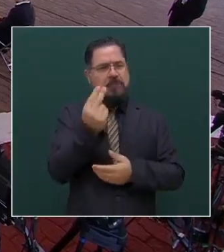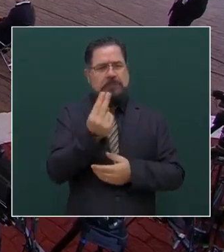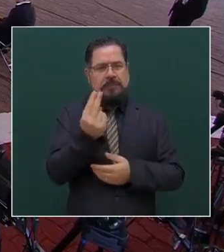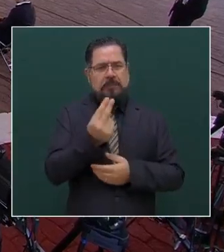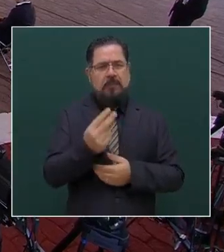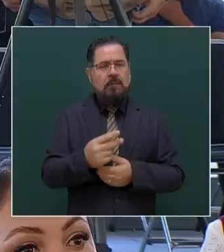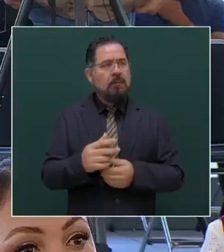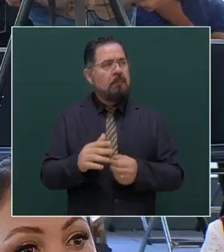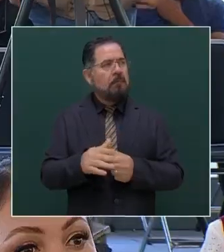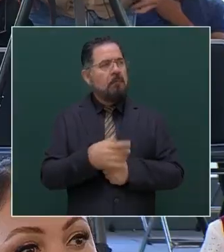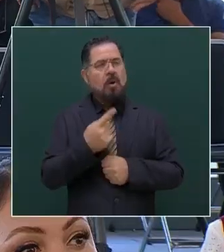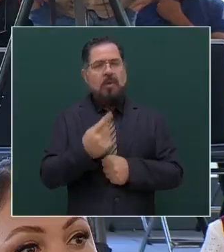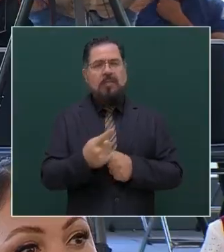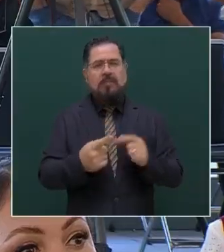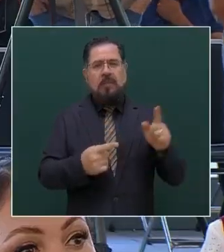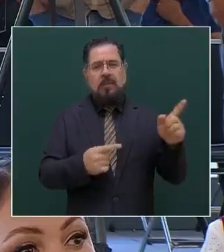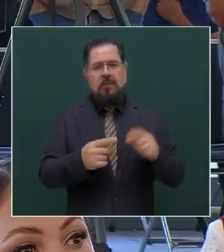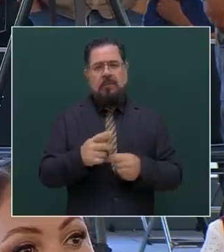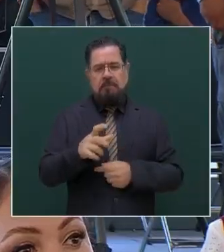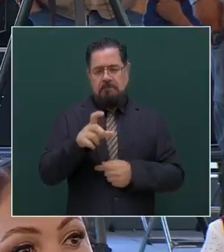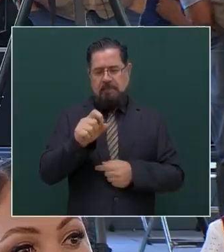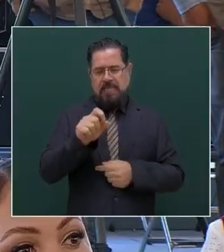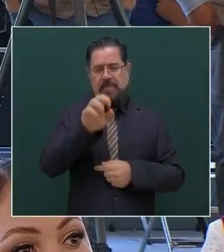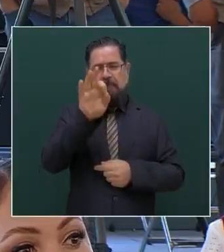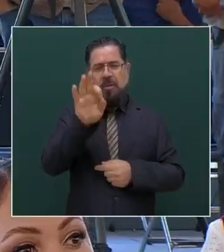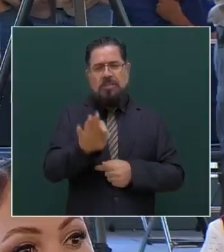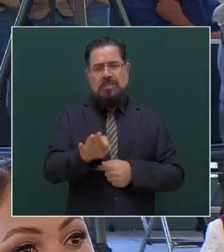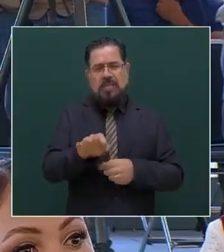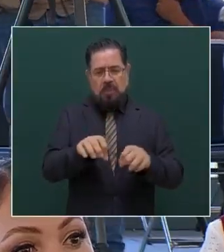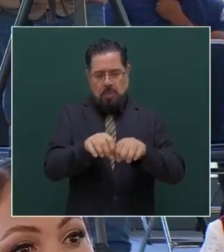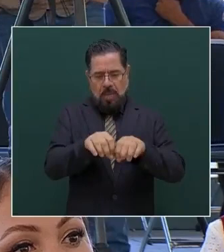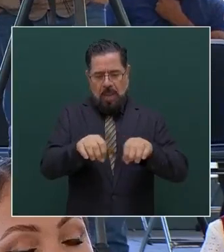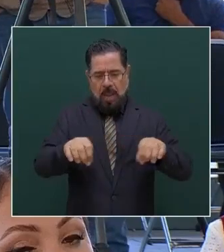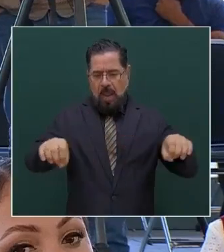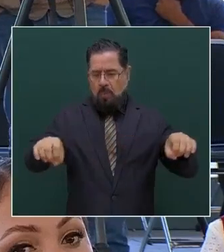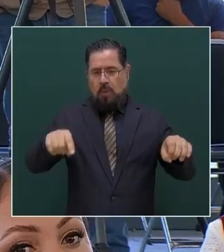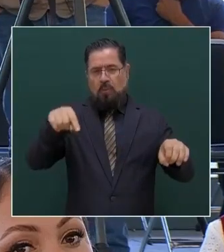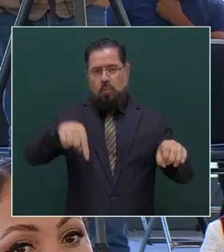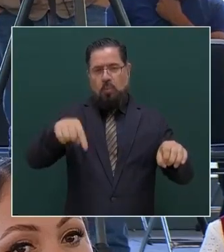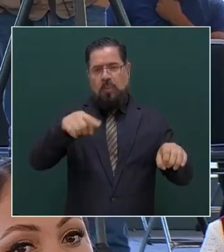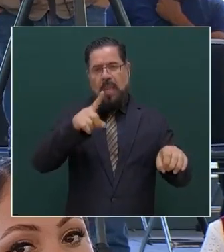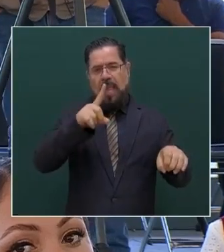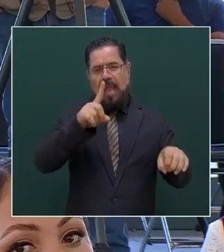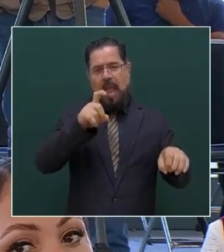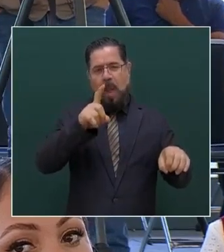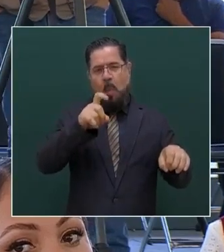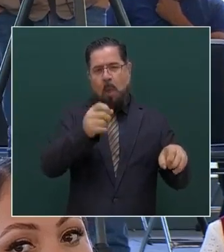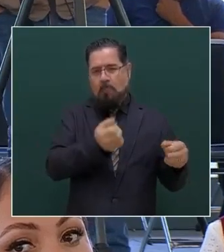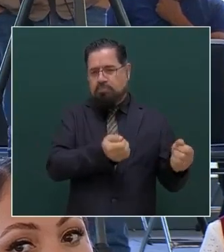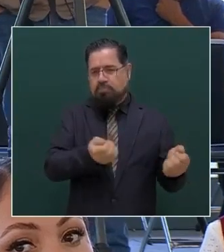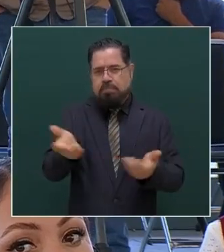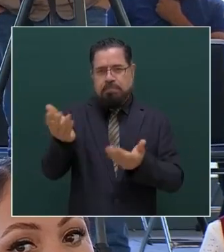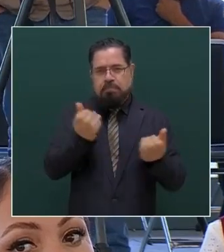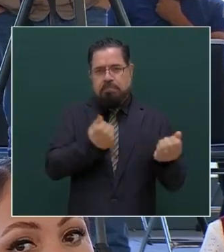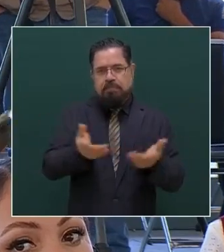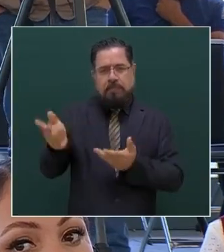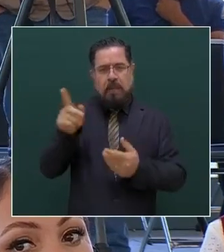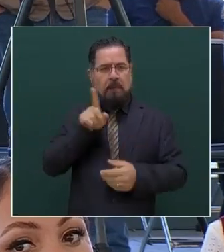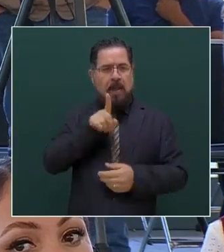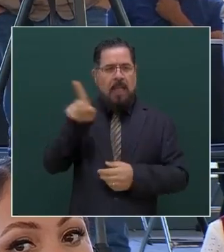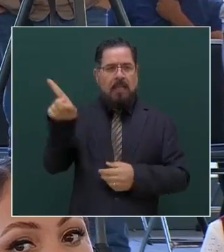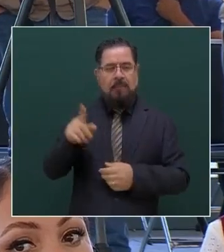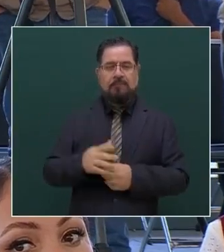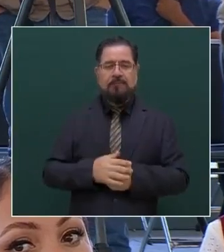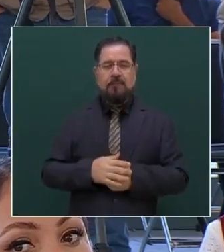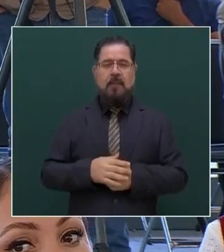al 20% de lo que se puede captar a través del acueducto Independencia, pero lo malo es que por